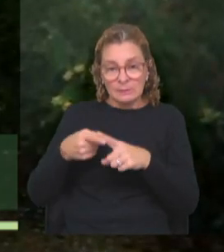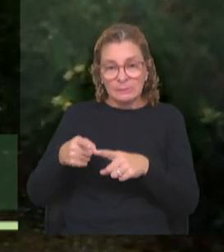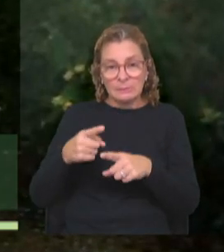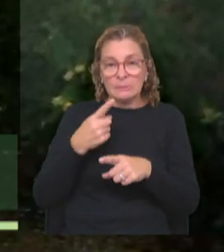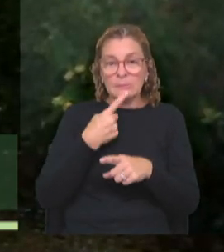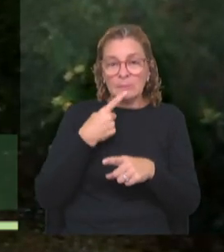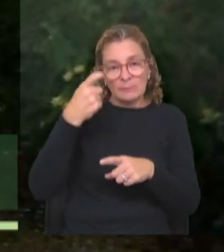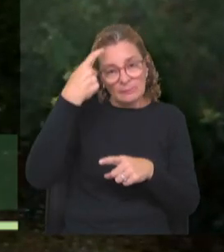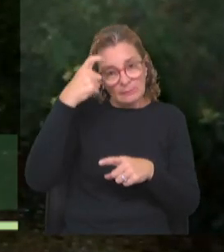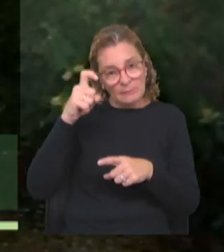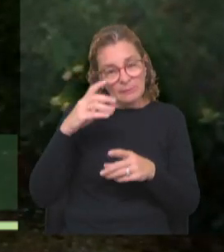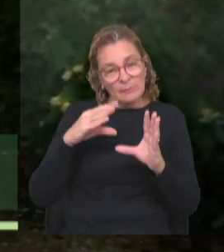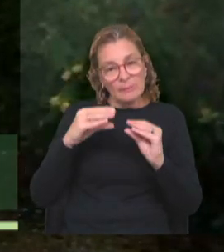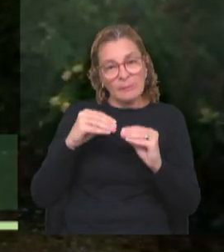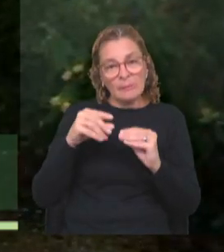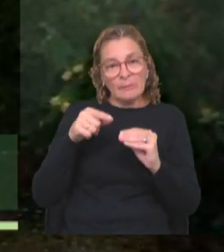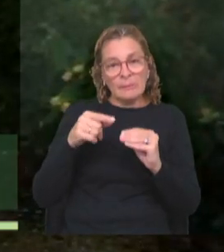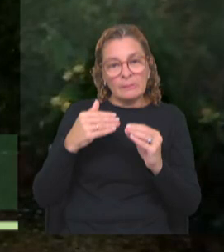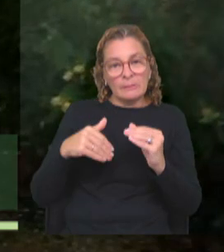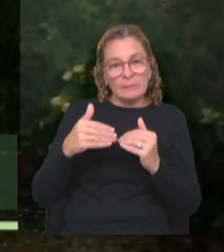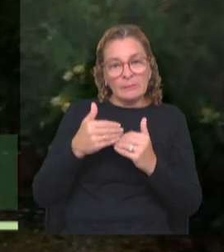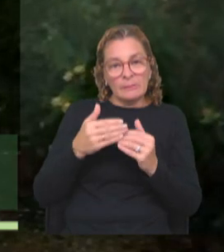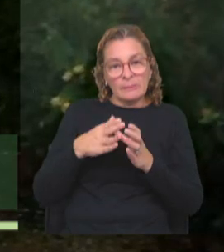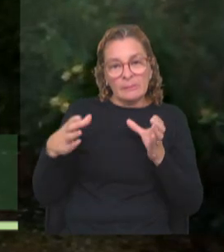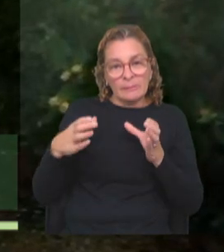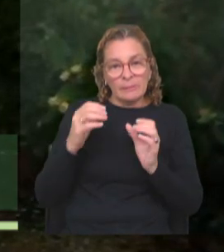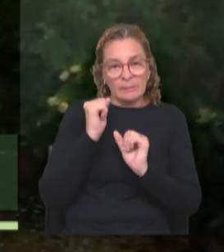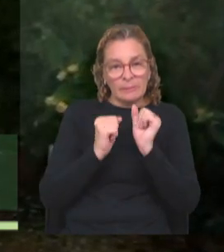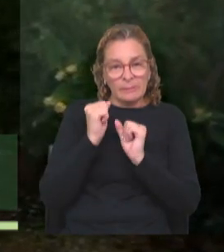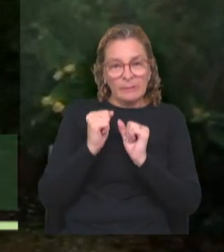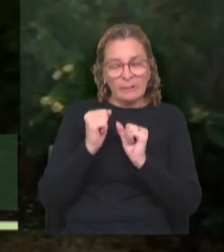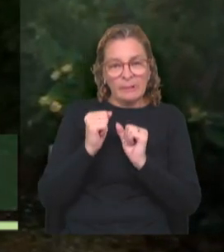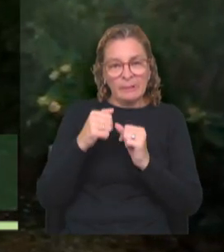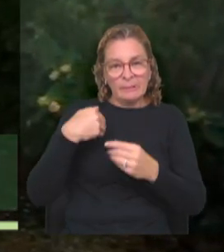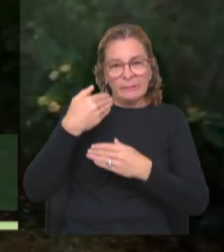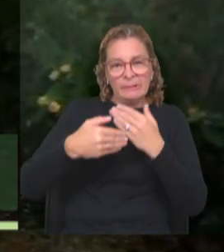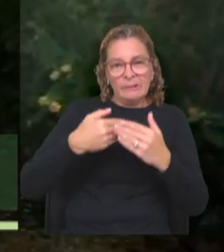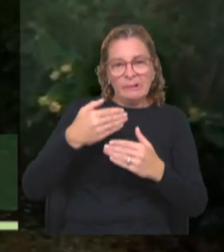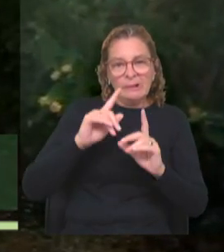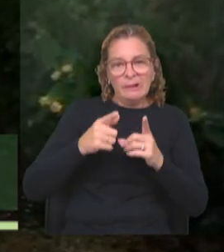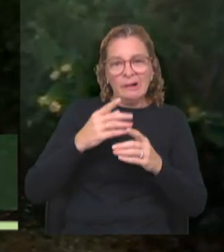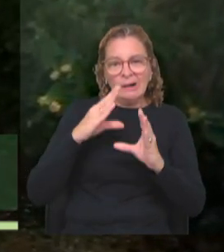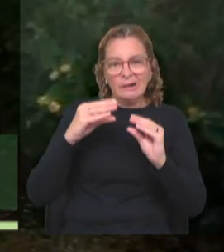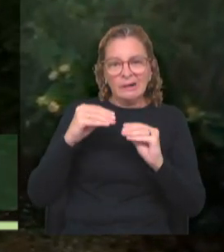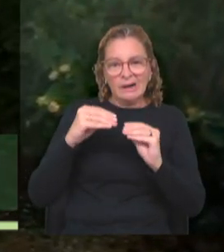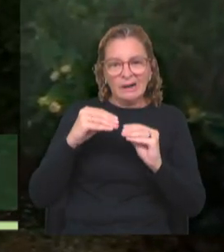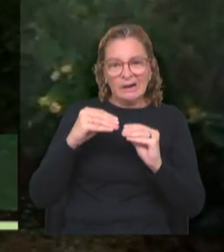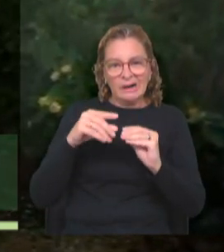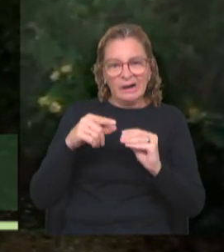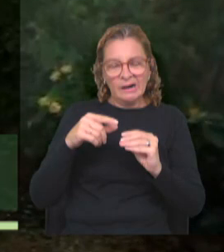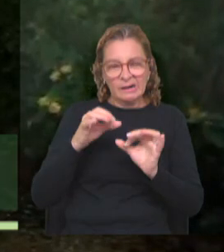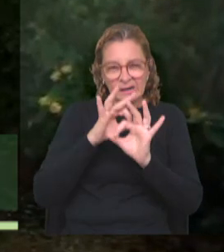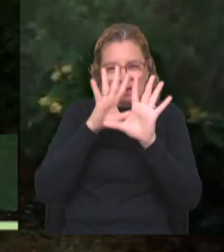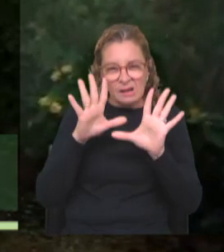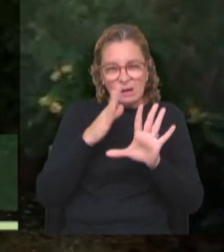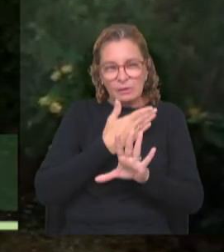e ideológica, habla de crecimiento económico, de desarrollo, habla también de un Estado